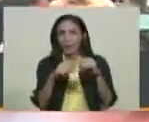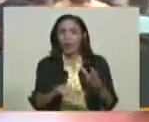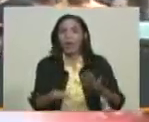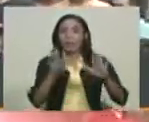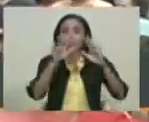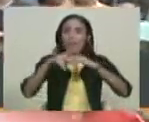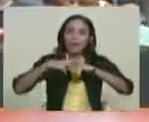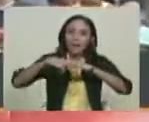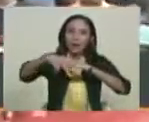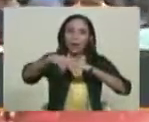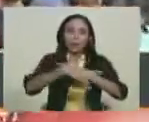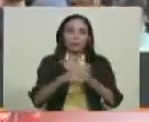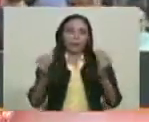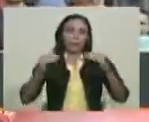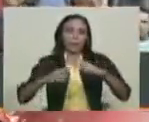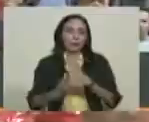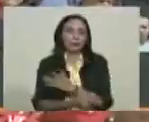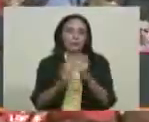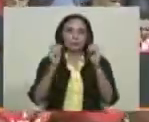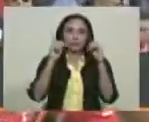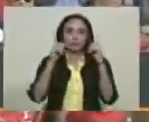10 kilómetros o más.